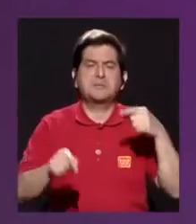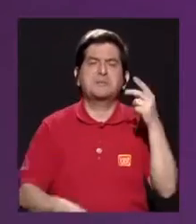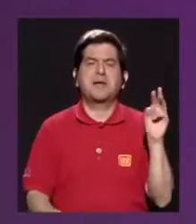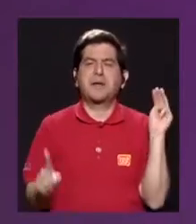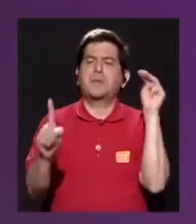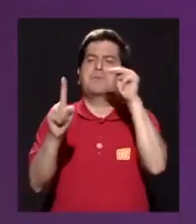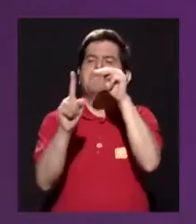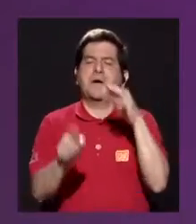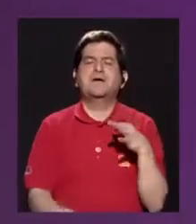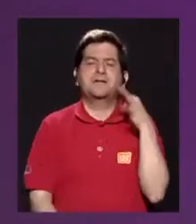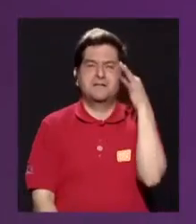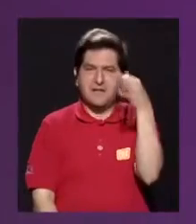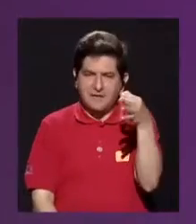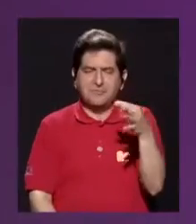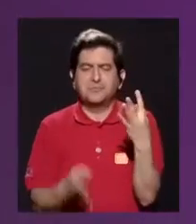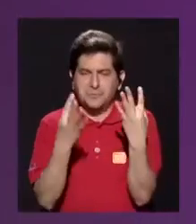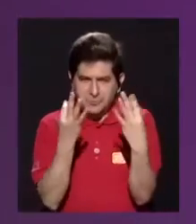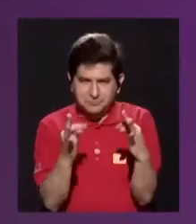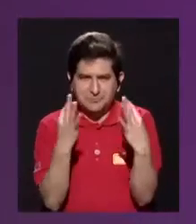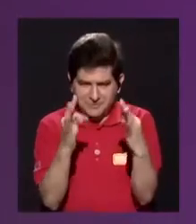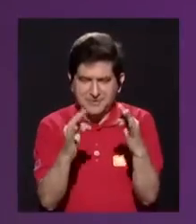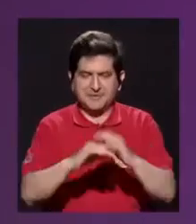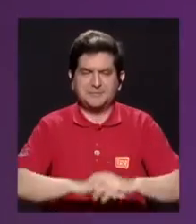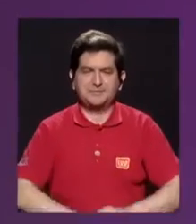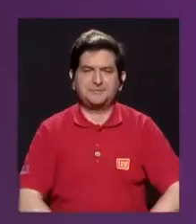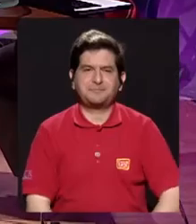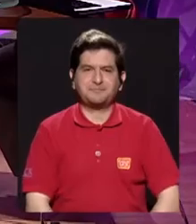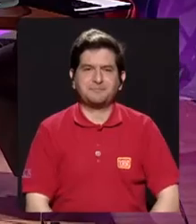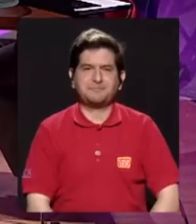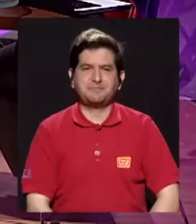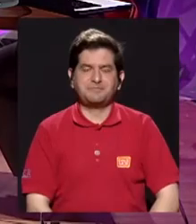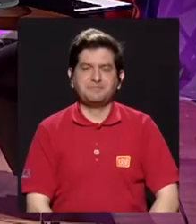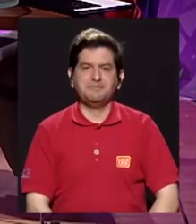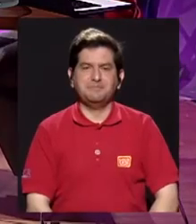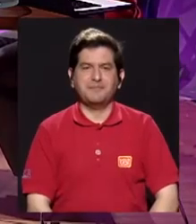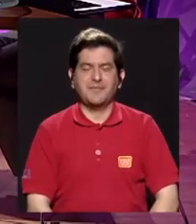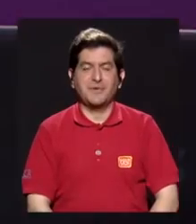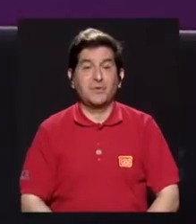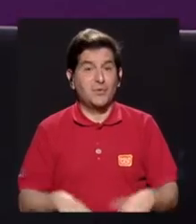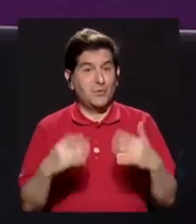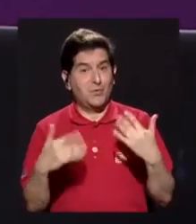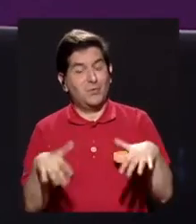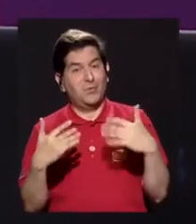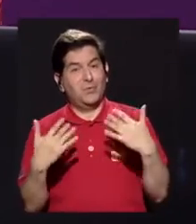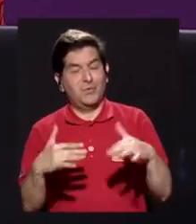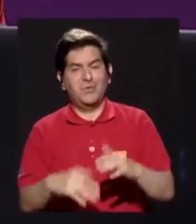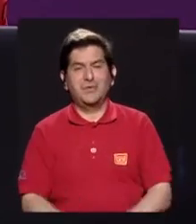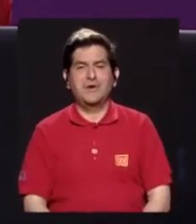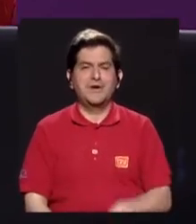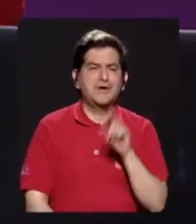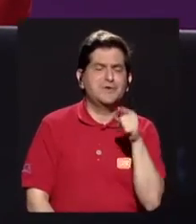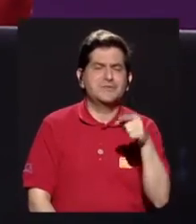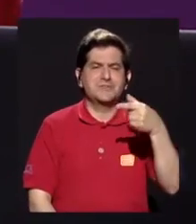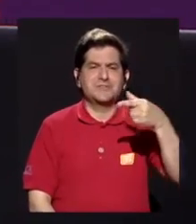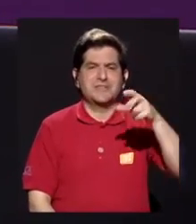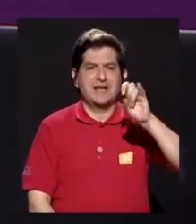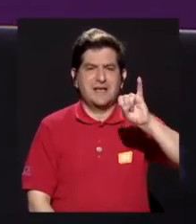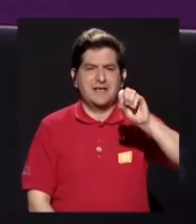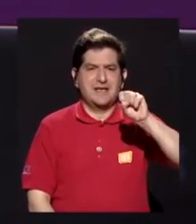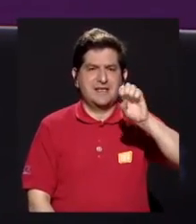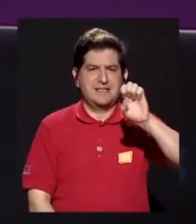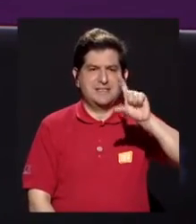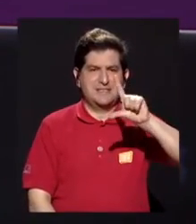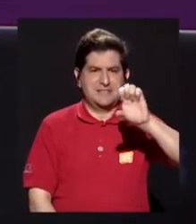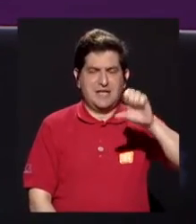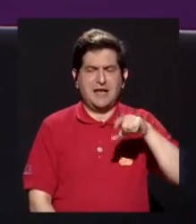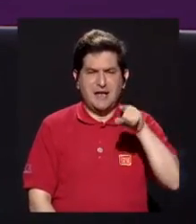que tengo que lograrla en algún momento. Bueno, para que vean, ¿verdad? Giselle, cuéntenos, yo a usted la